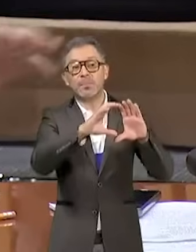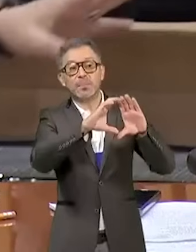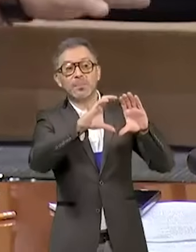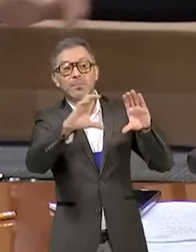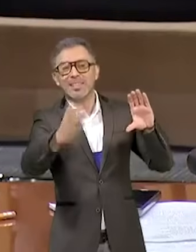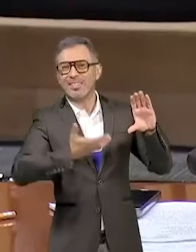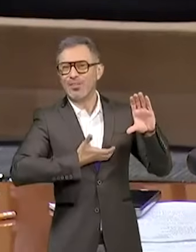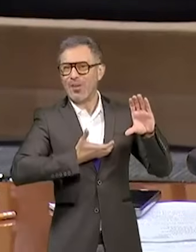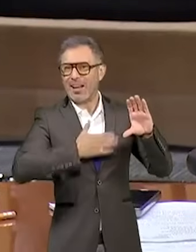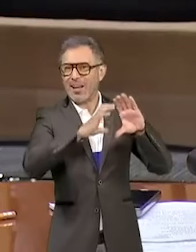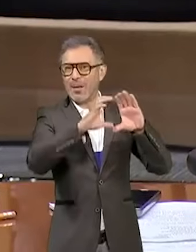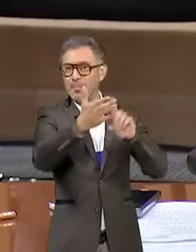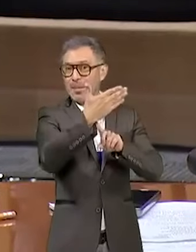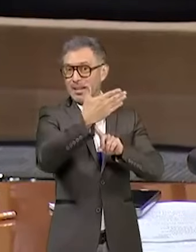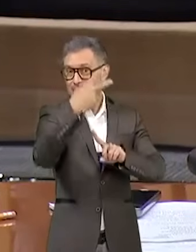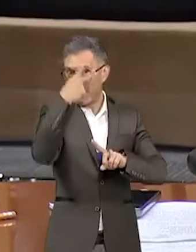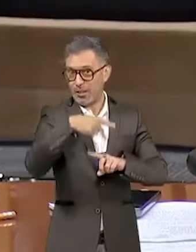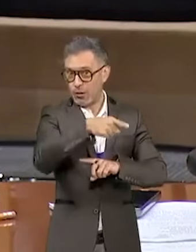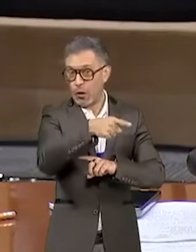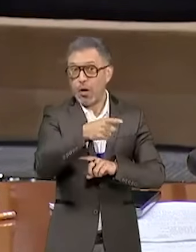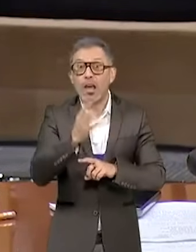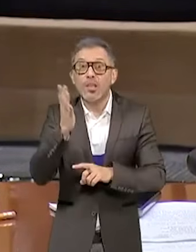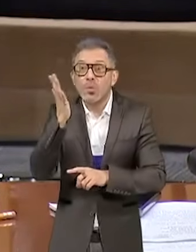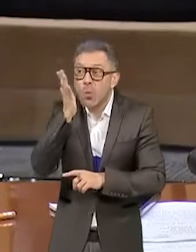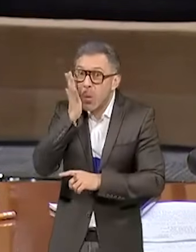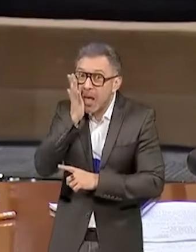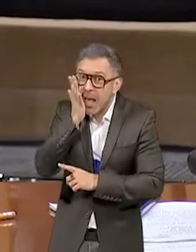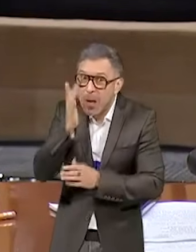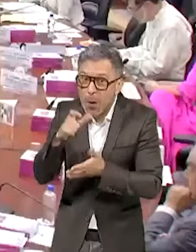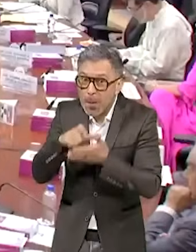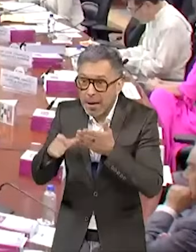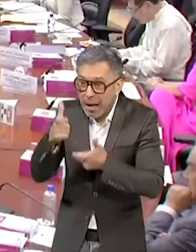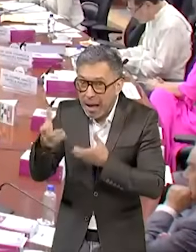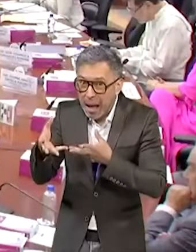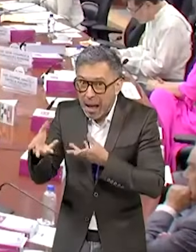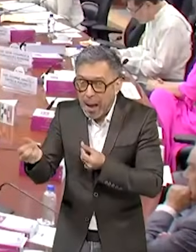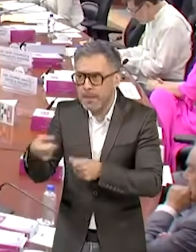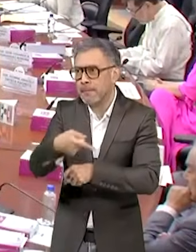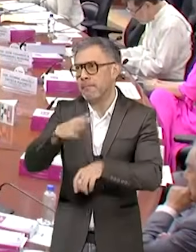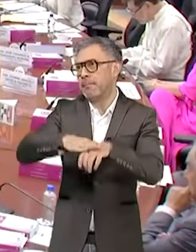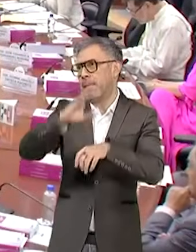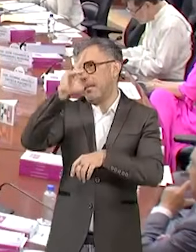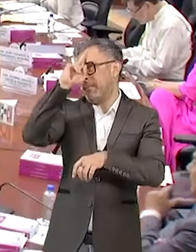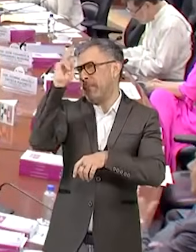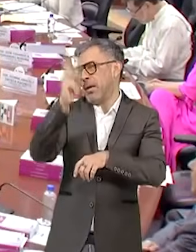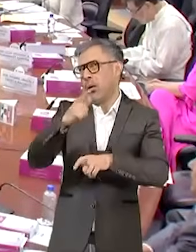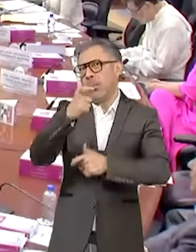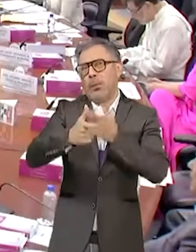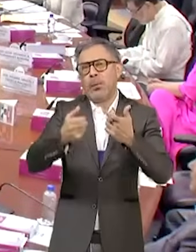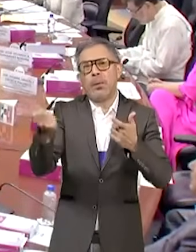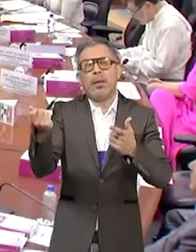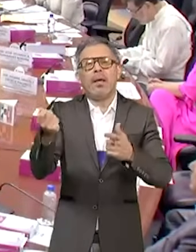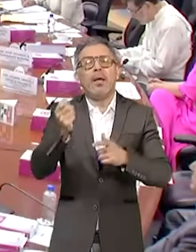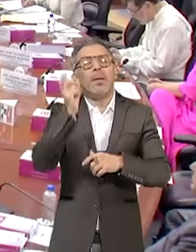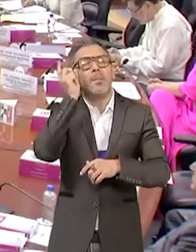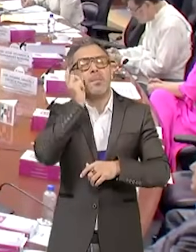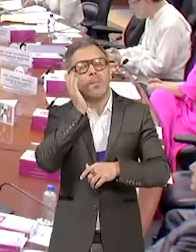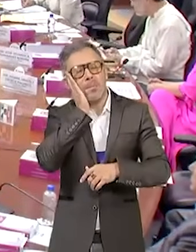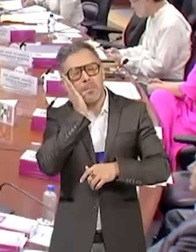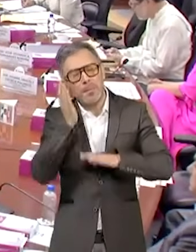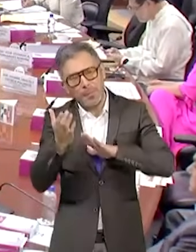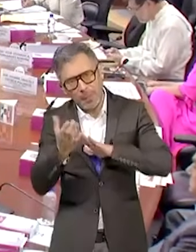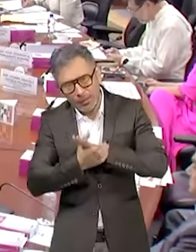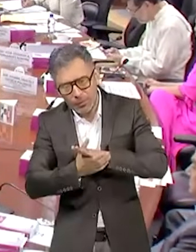y gasta más que en toallas, mucho más que en toallas. Seguramente en pantuflas, en servicio